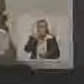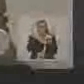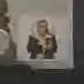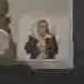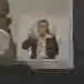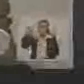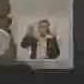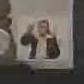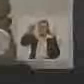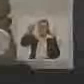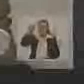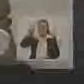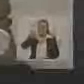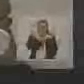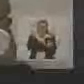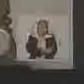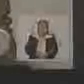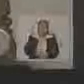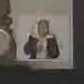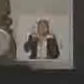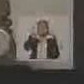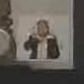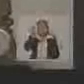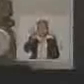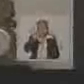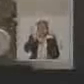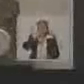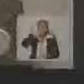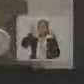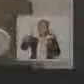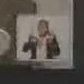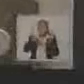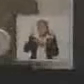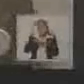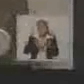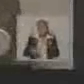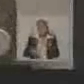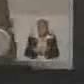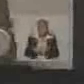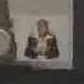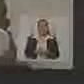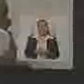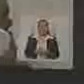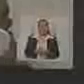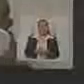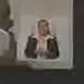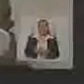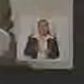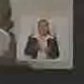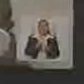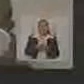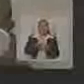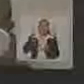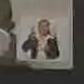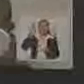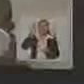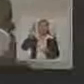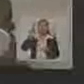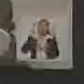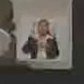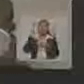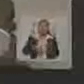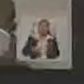ciudad, tendremos el 7 de junio que votar por una opción. Se trata de votar por un partido de